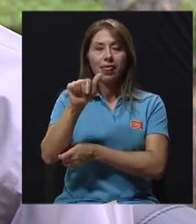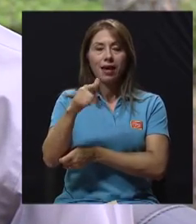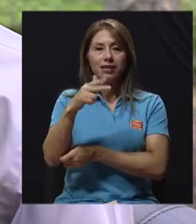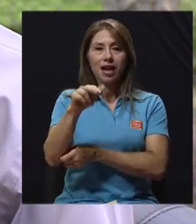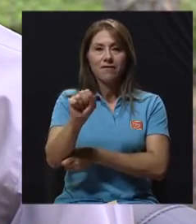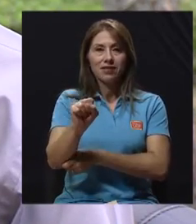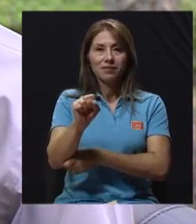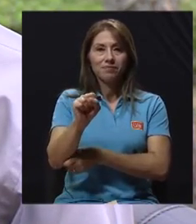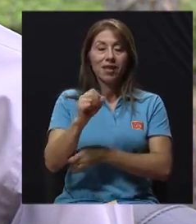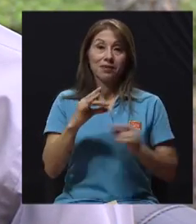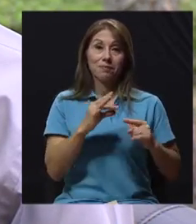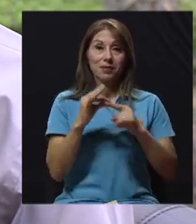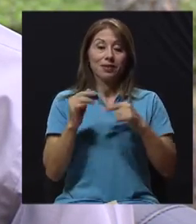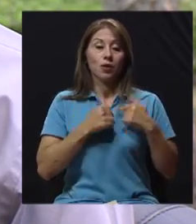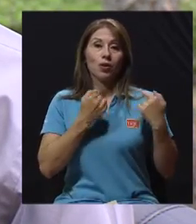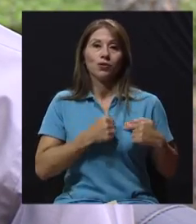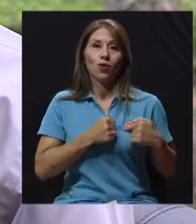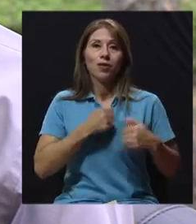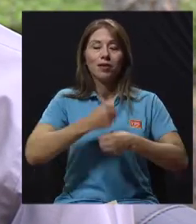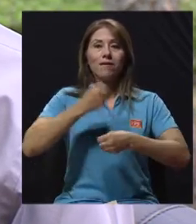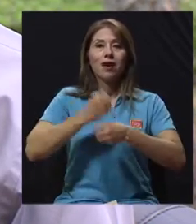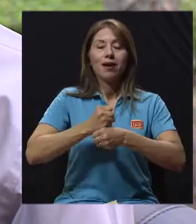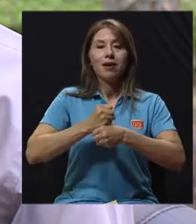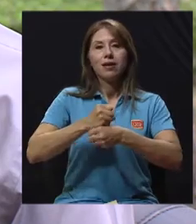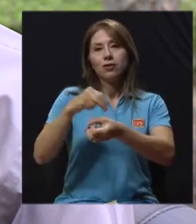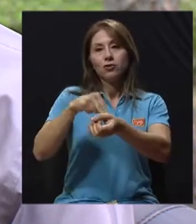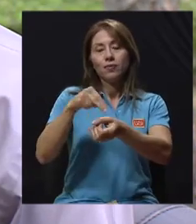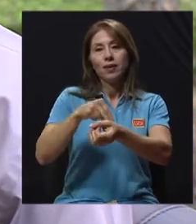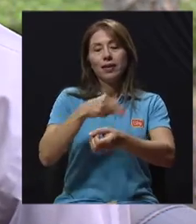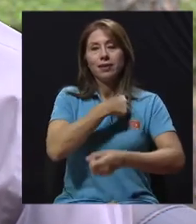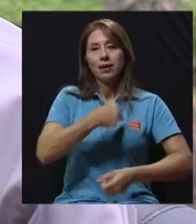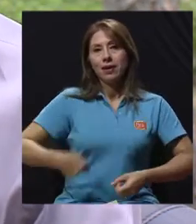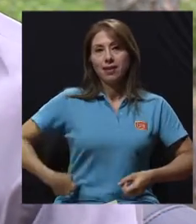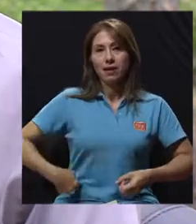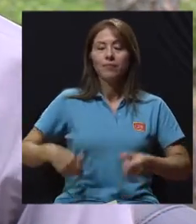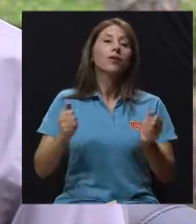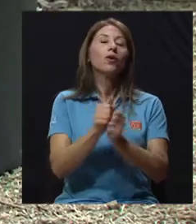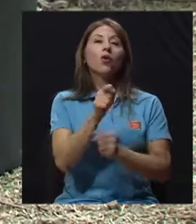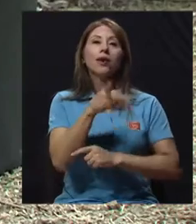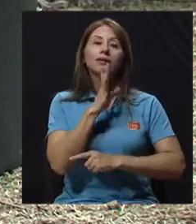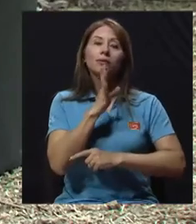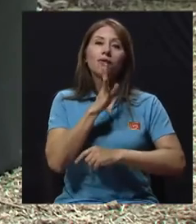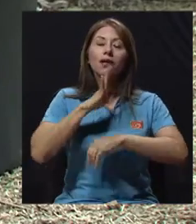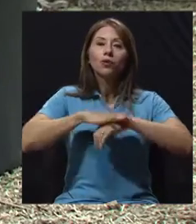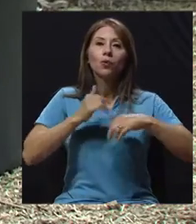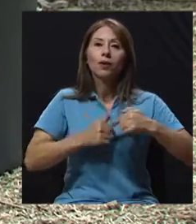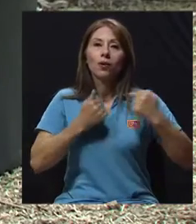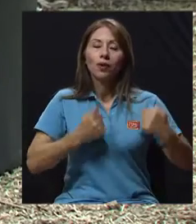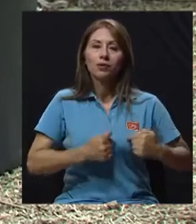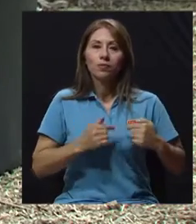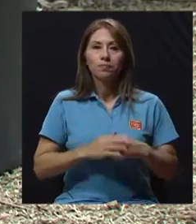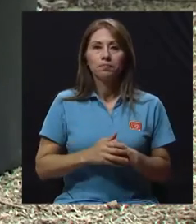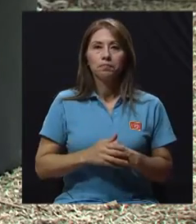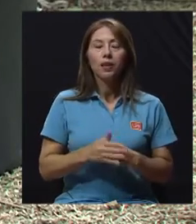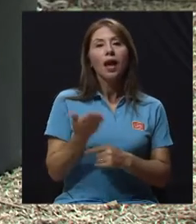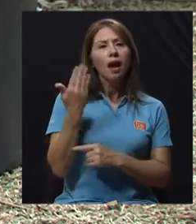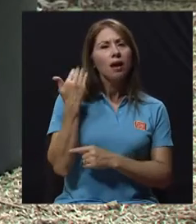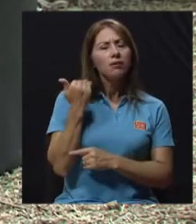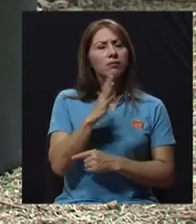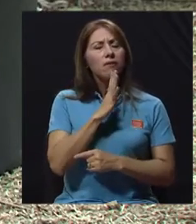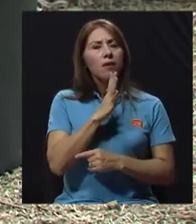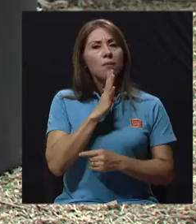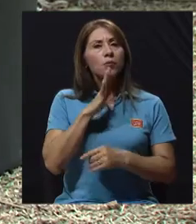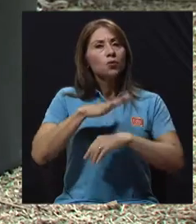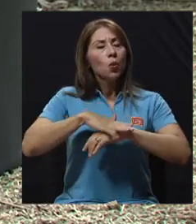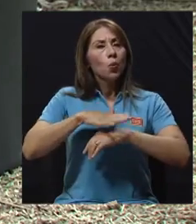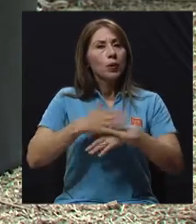cardiólogo y funcionario del Hospital San Vicente de Paúl en Heredia y con él estamos profundizando más sobre el corazón. Y doctor, hablábamos en el bloque anterior